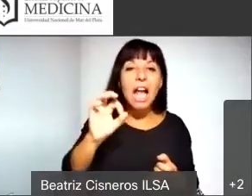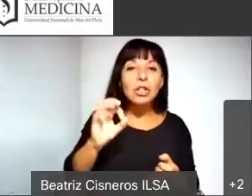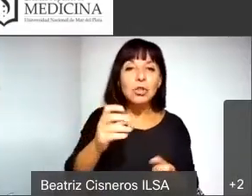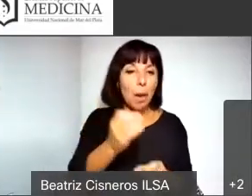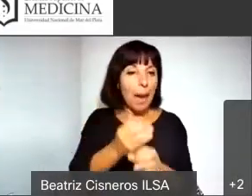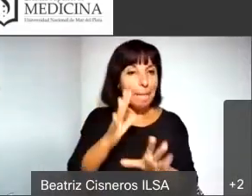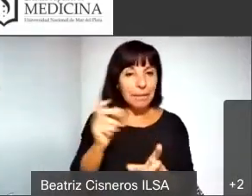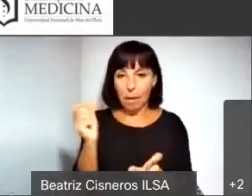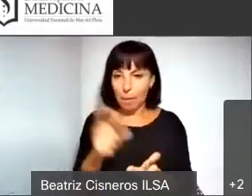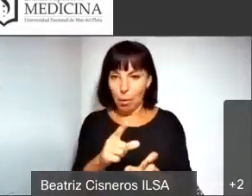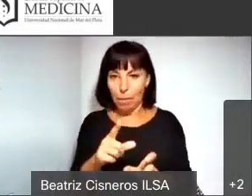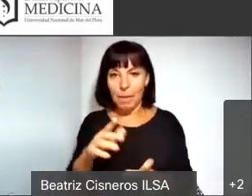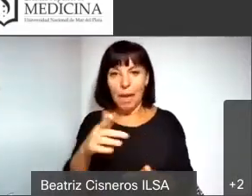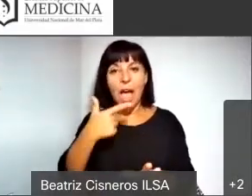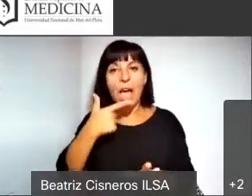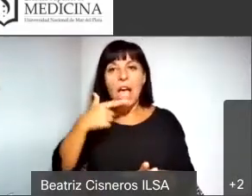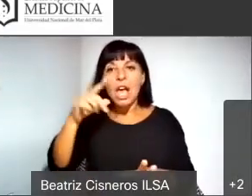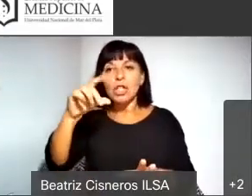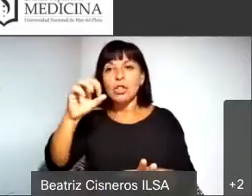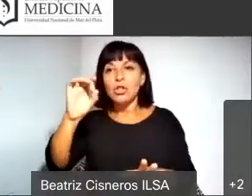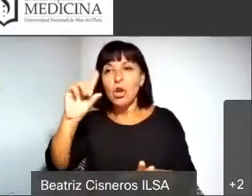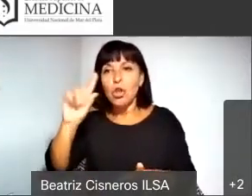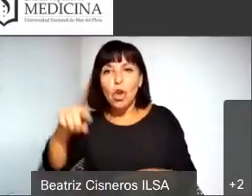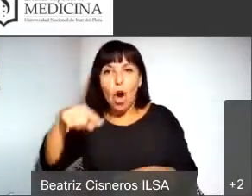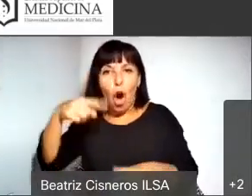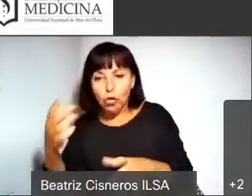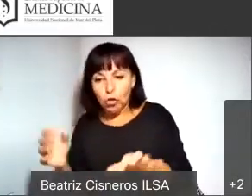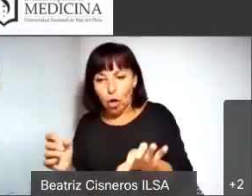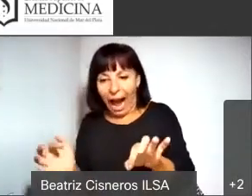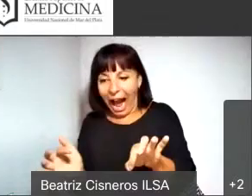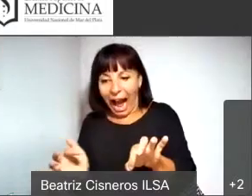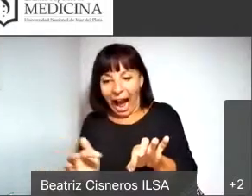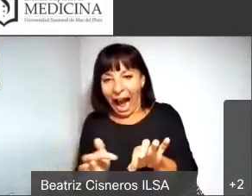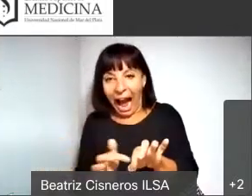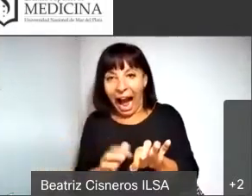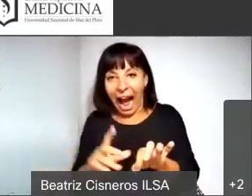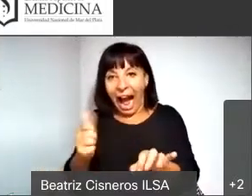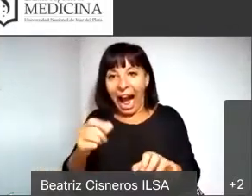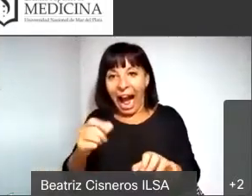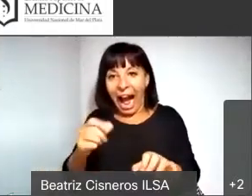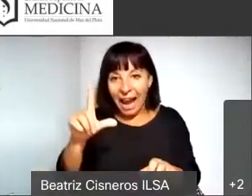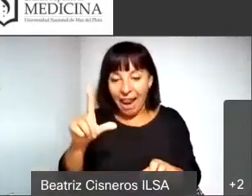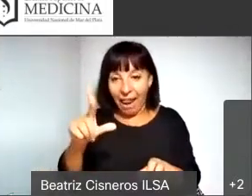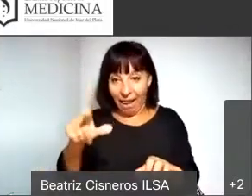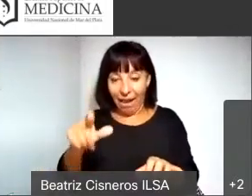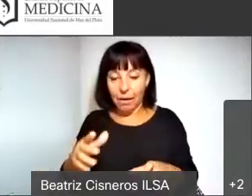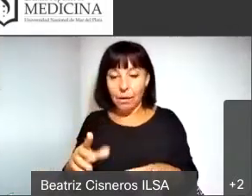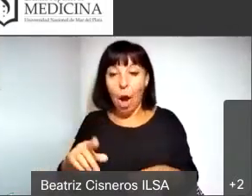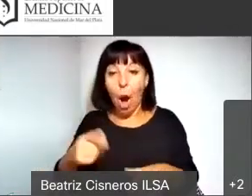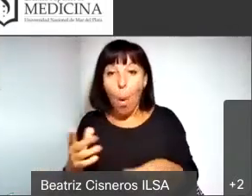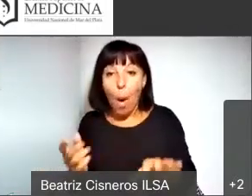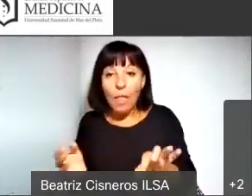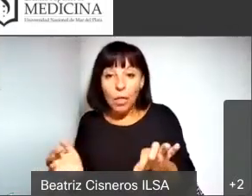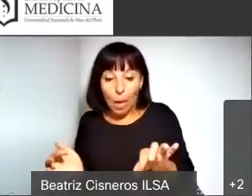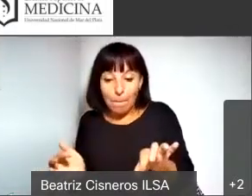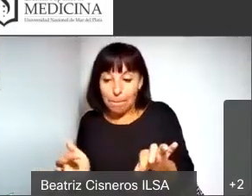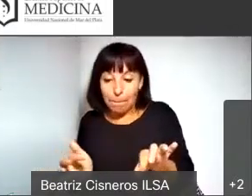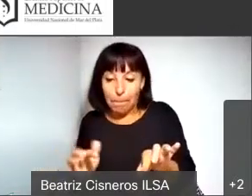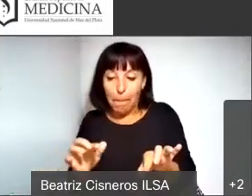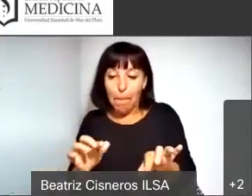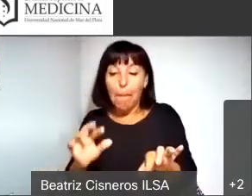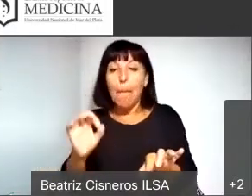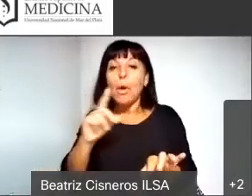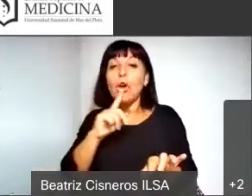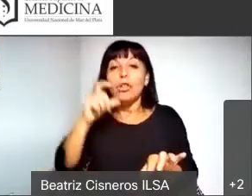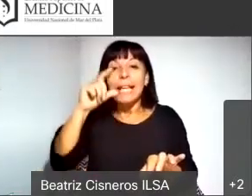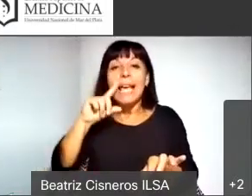para el sodio no lo es para el potasio. Y en ese pasaje, esa proteína canal experimenta